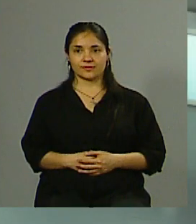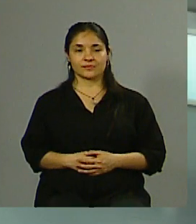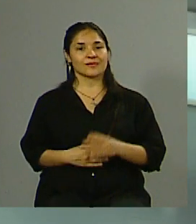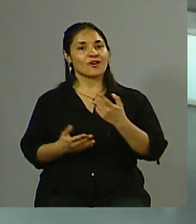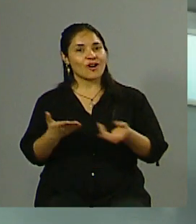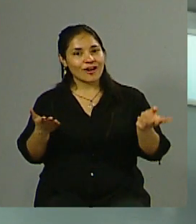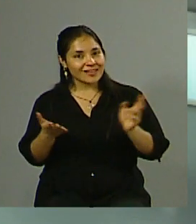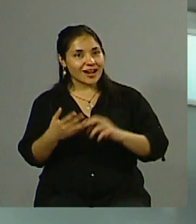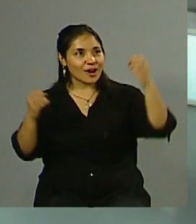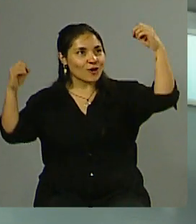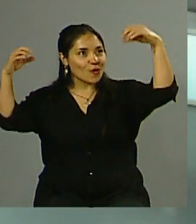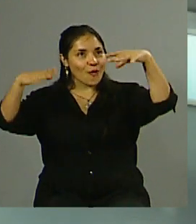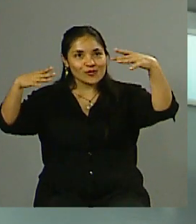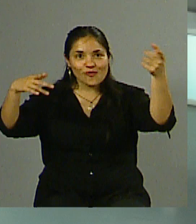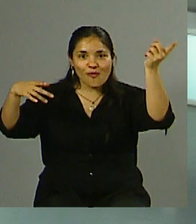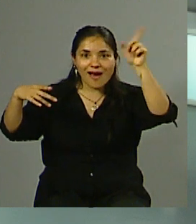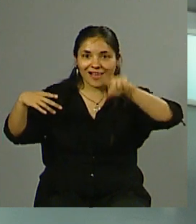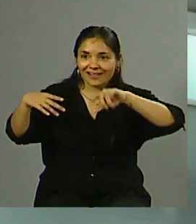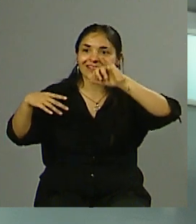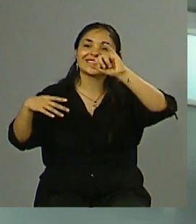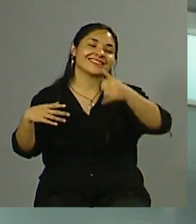la luz. Así es. Ya aparecí.